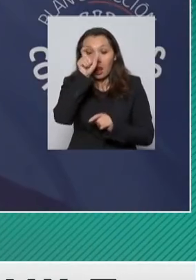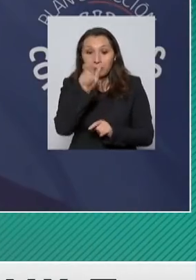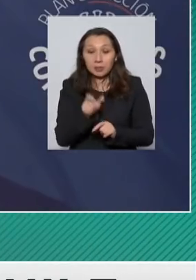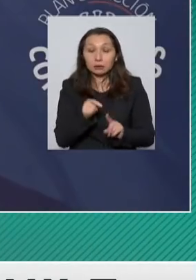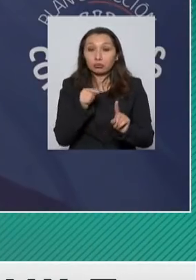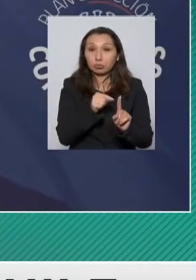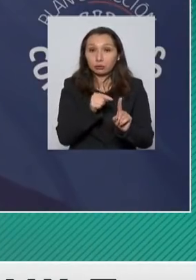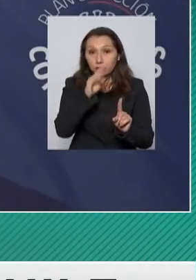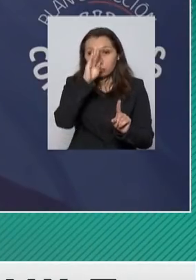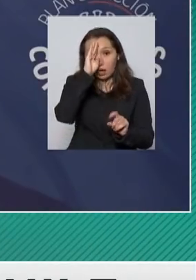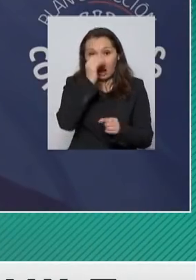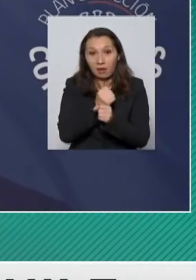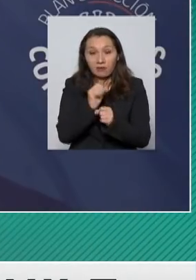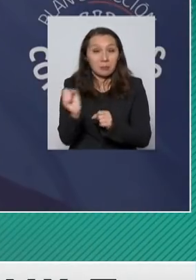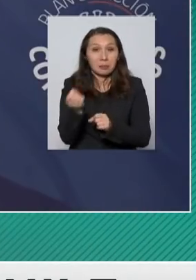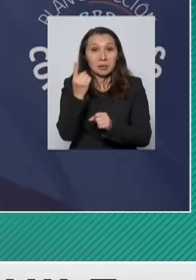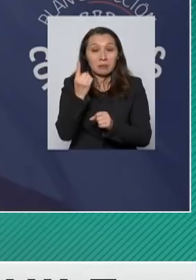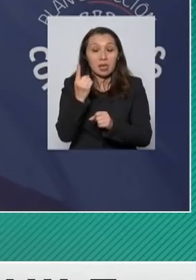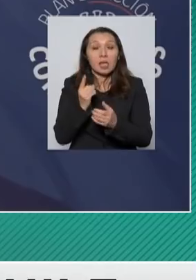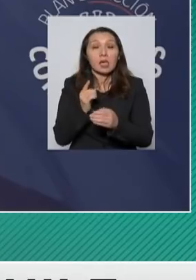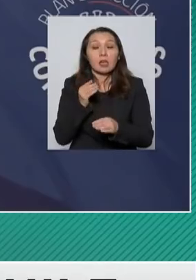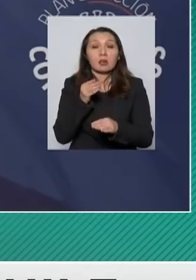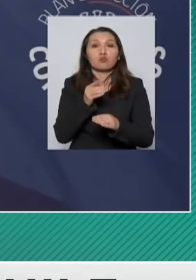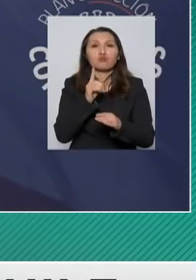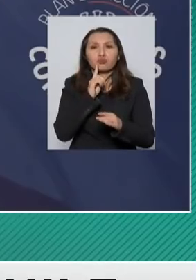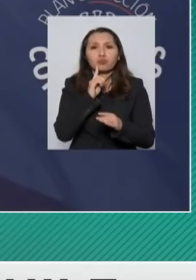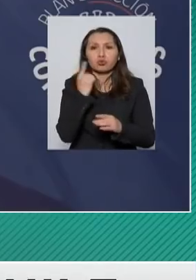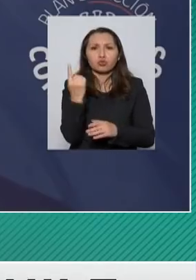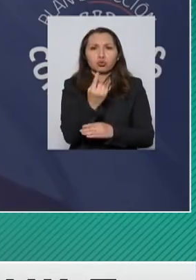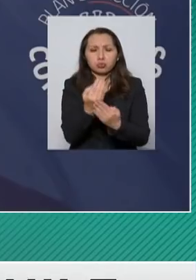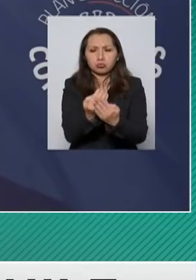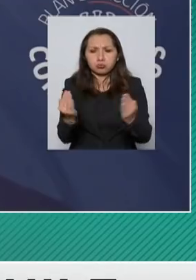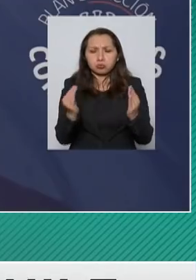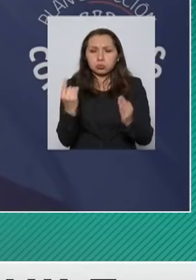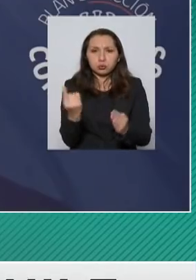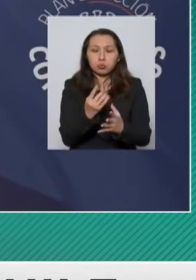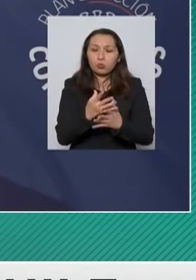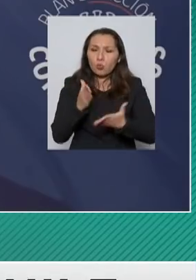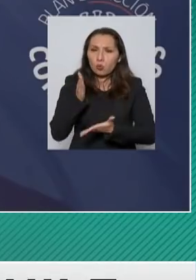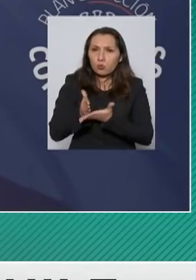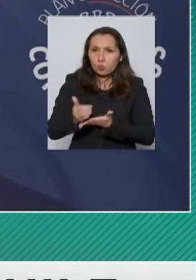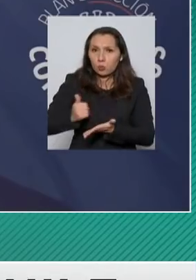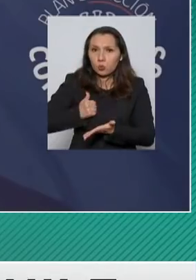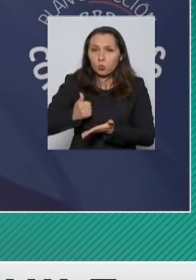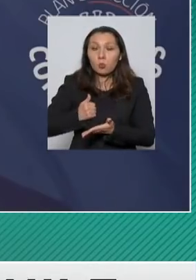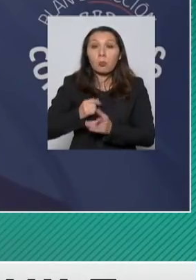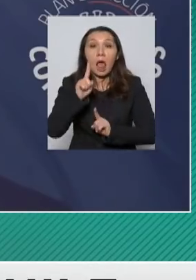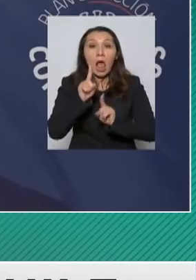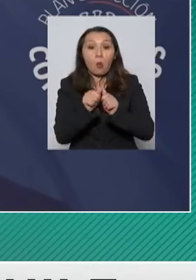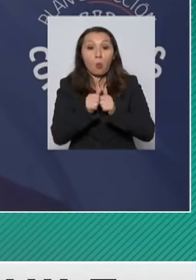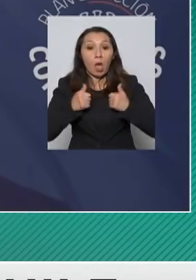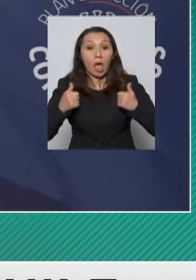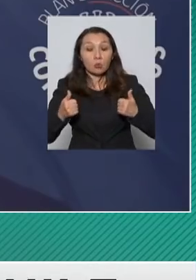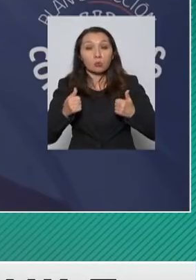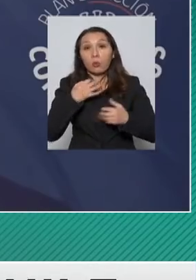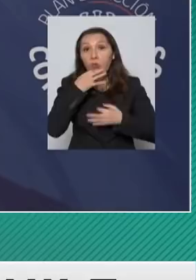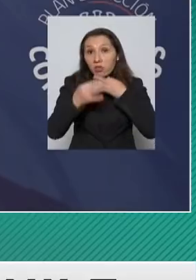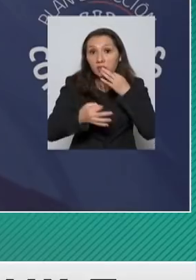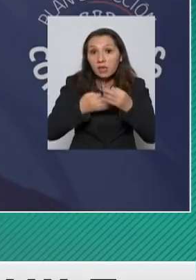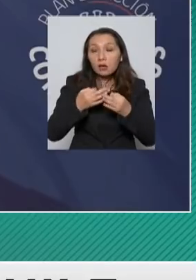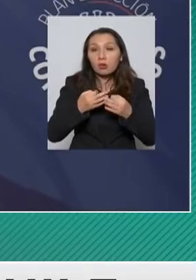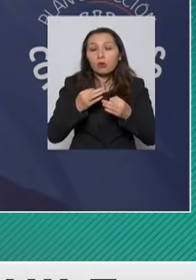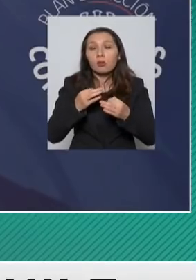persona, desde el principio, mantuvo un aislamiento muy estricto. Algunas autoridades, como se ha